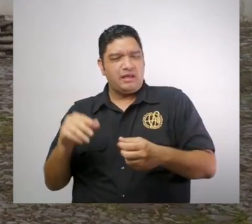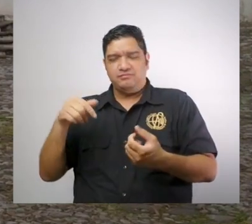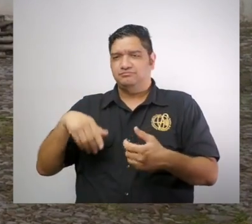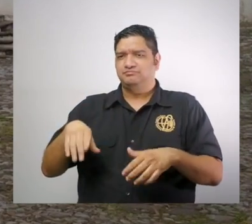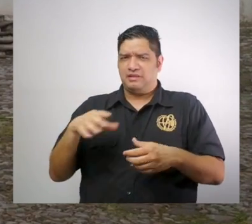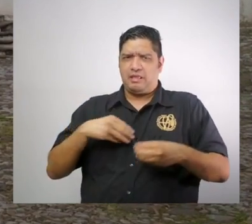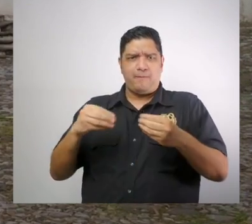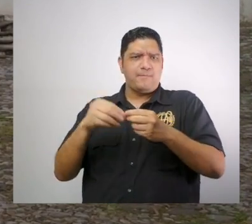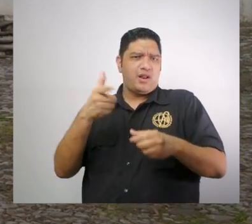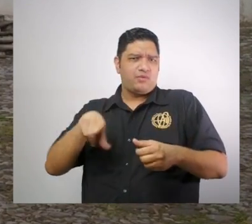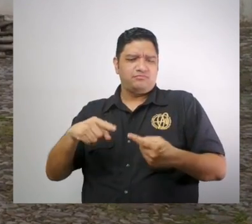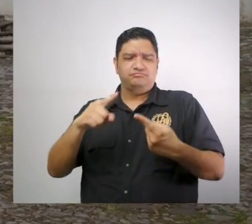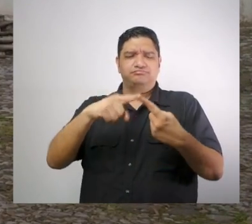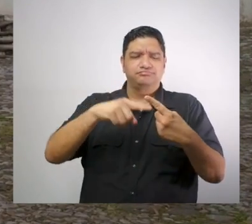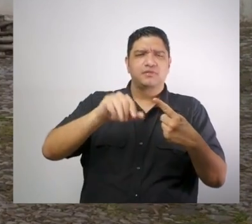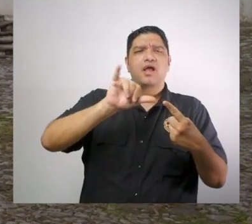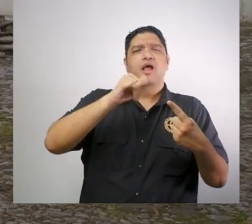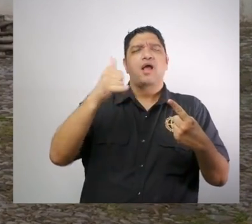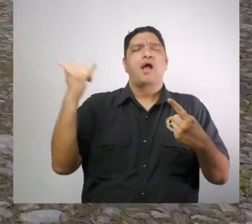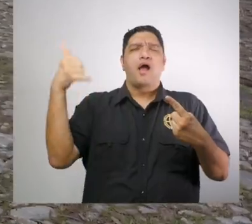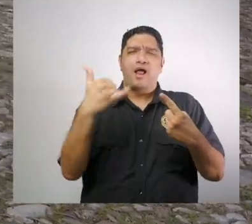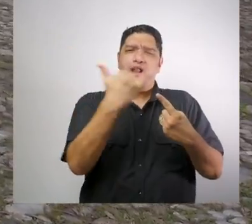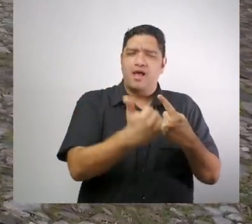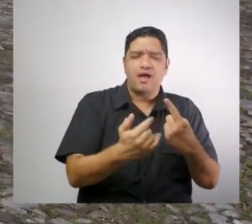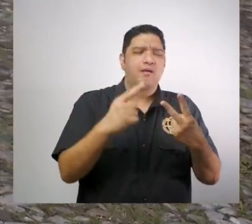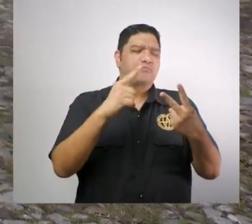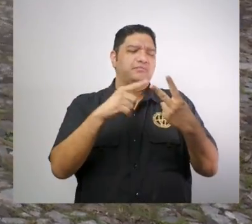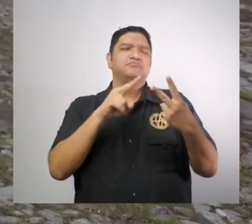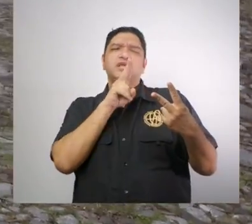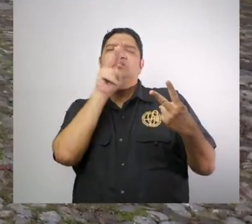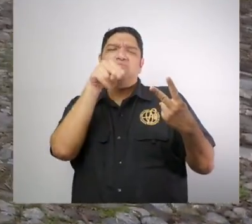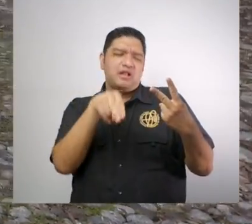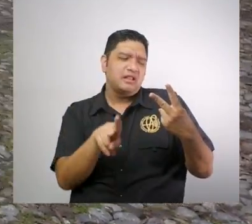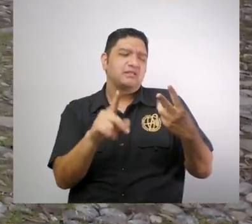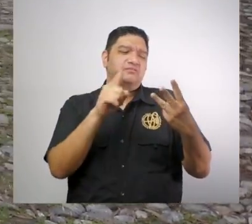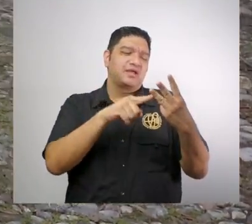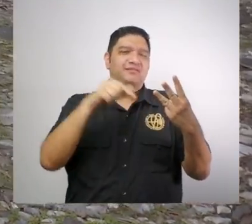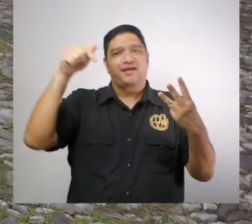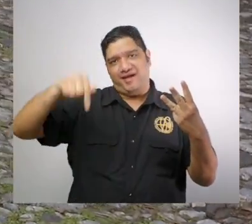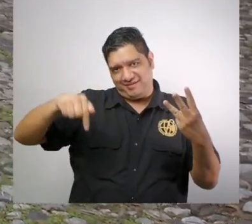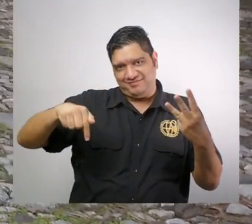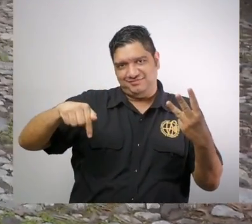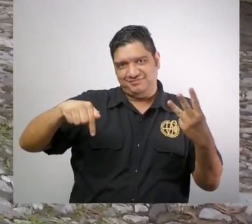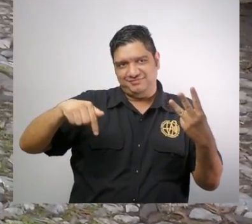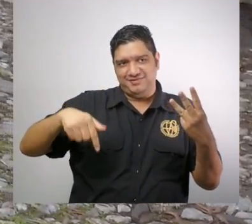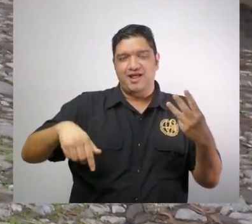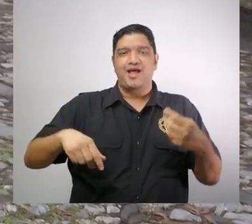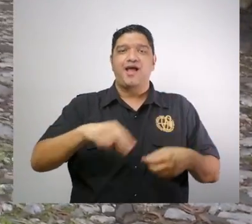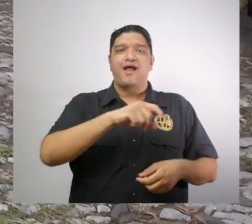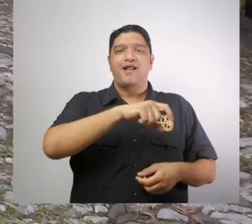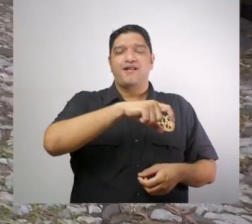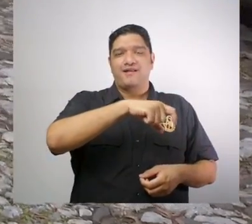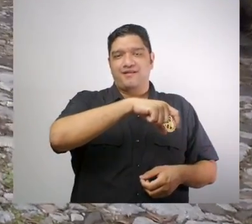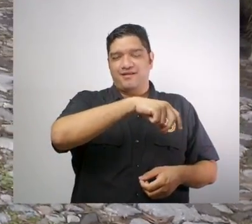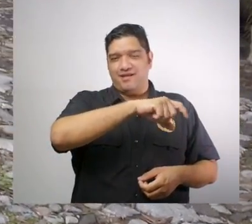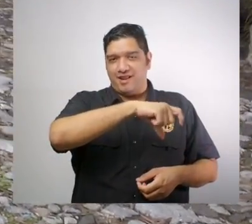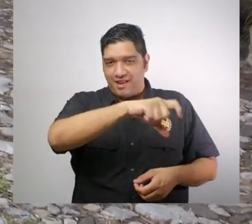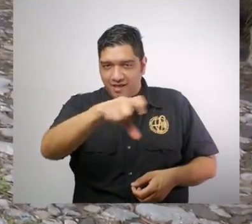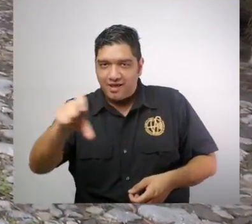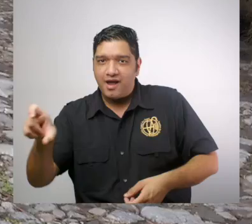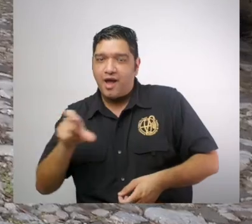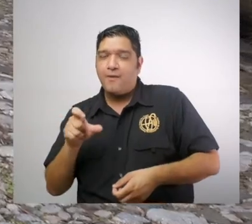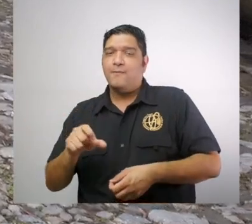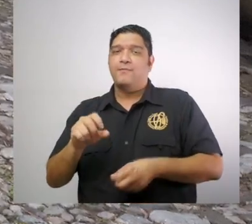Habían opciones a Jalapa o a Chimaltenango. Finalmente se decide el Llano de la Virgen, llamado así en honor a